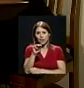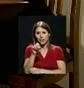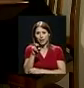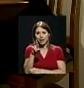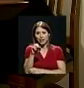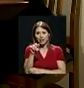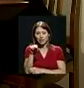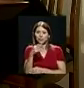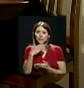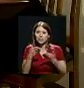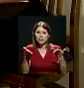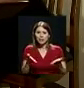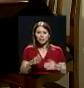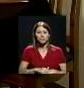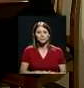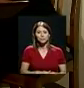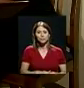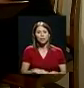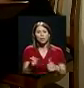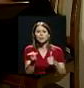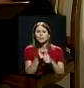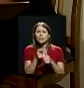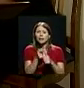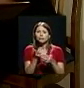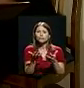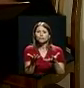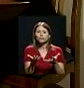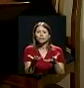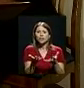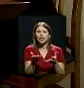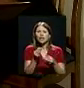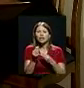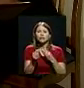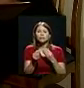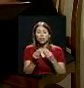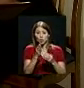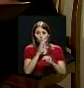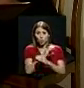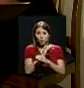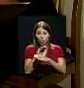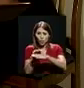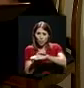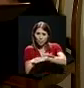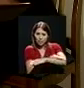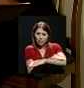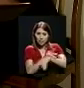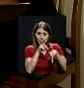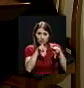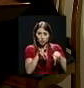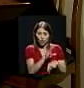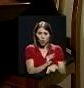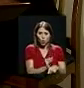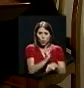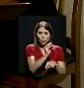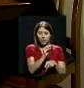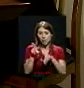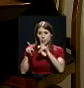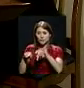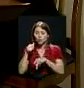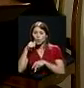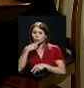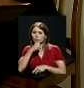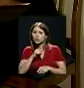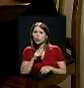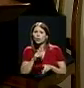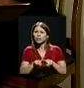nosotros bienvenida doctora primero que todo En qué varía el cuidado de la piel que debe tener una persona joven con el de la